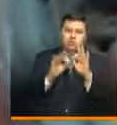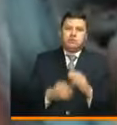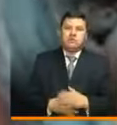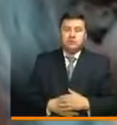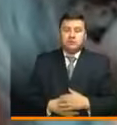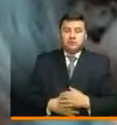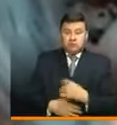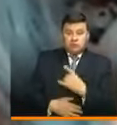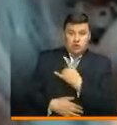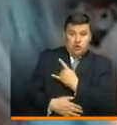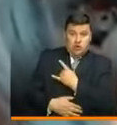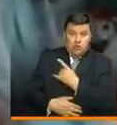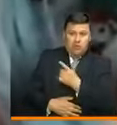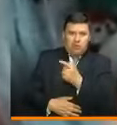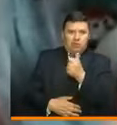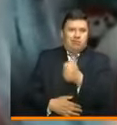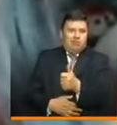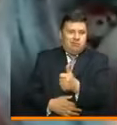la universidad es